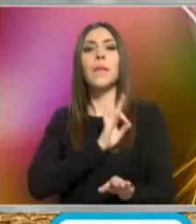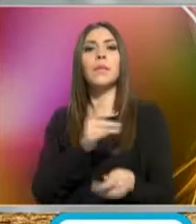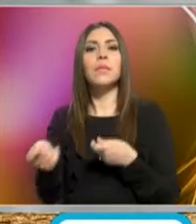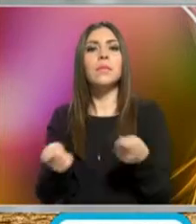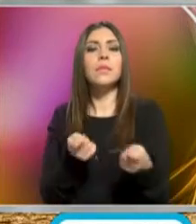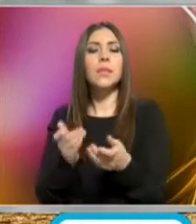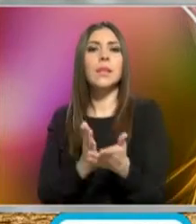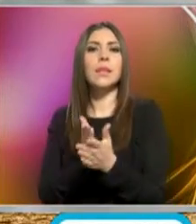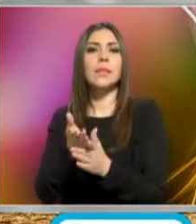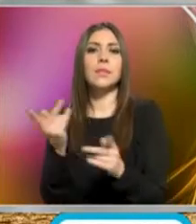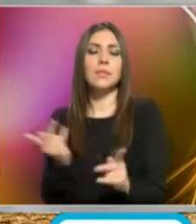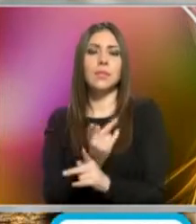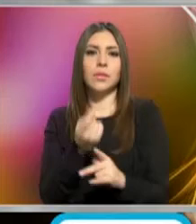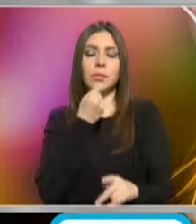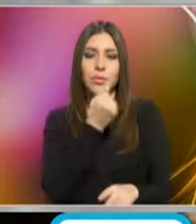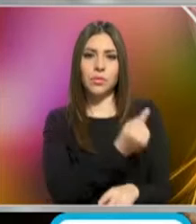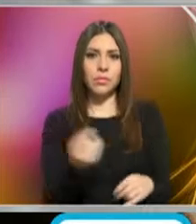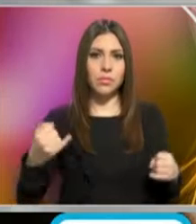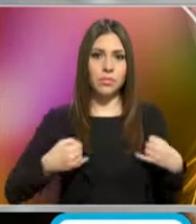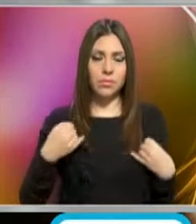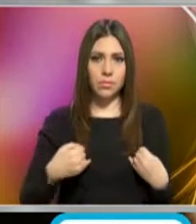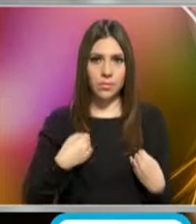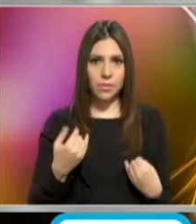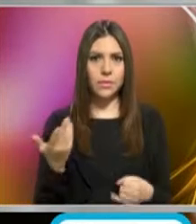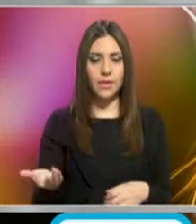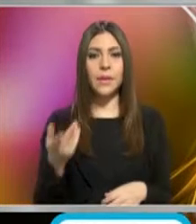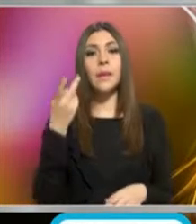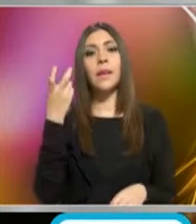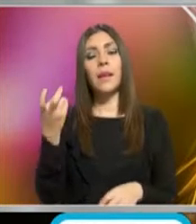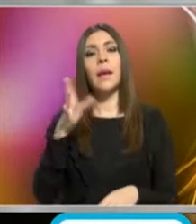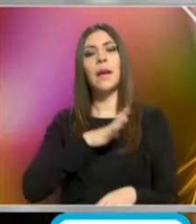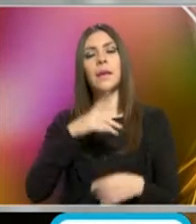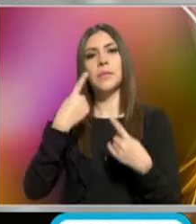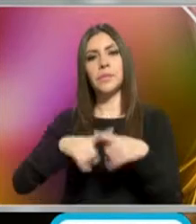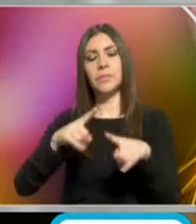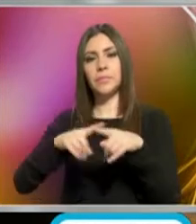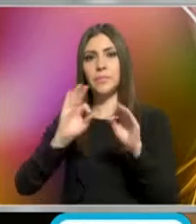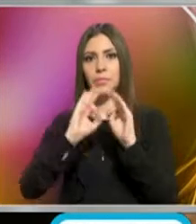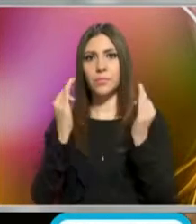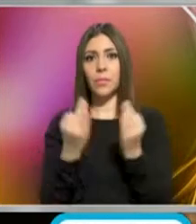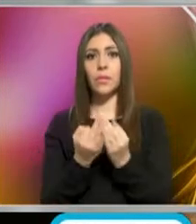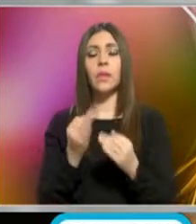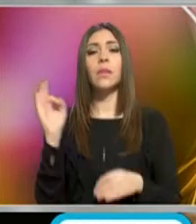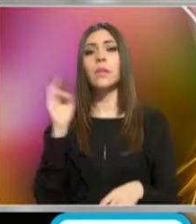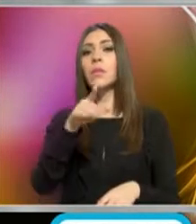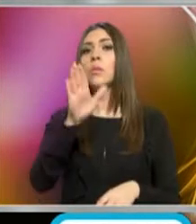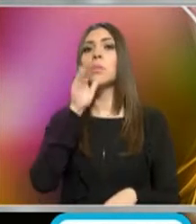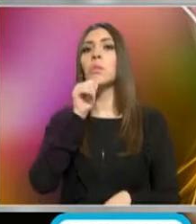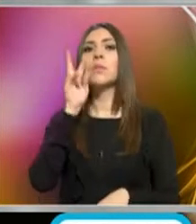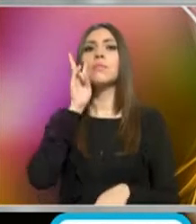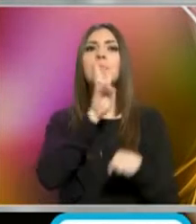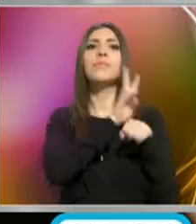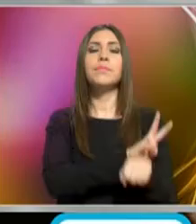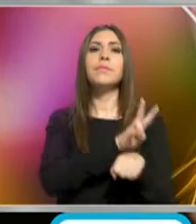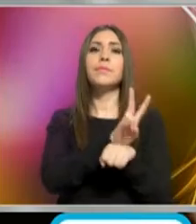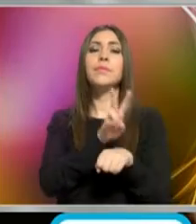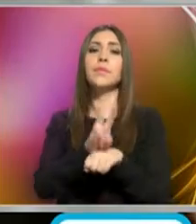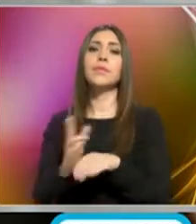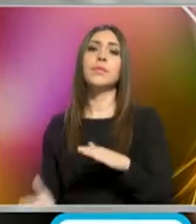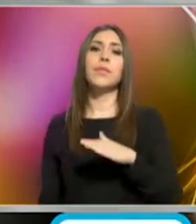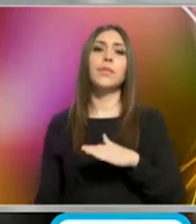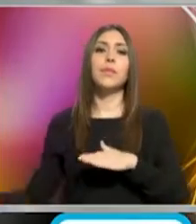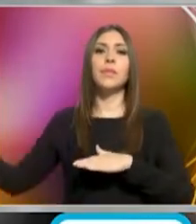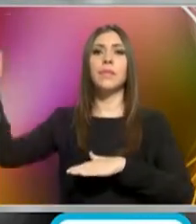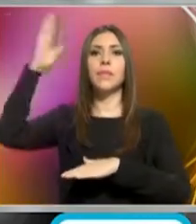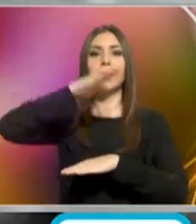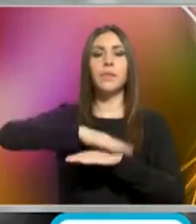la pornografía en los niños y en los jóvenes? Bueno, por supuesto, hay herramientas. Sin embargo, tú no puedes vigilar 24 horas del día a tu hijo. ¿Cómo Sí.